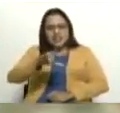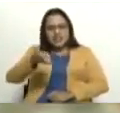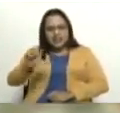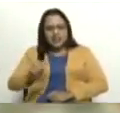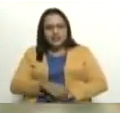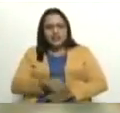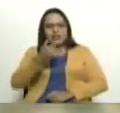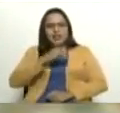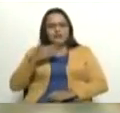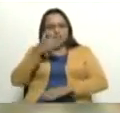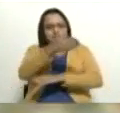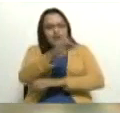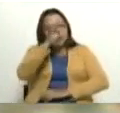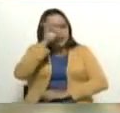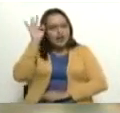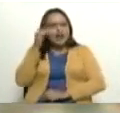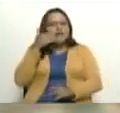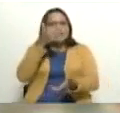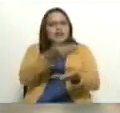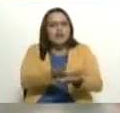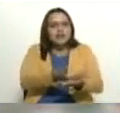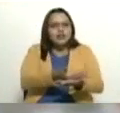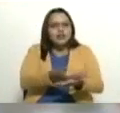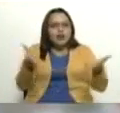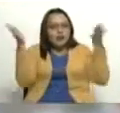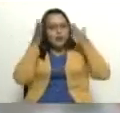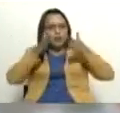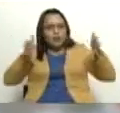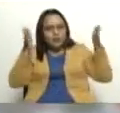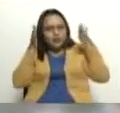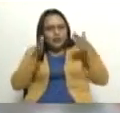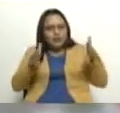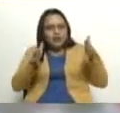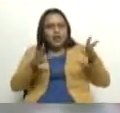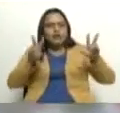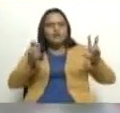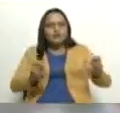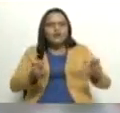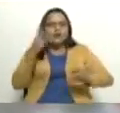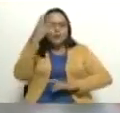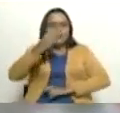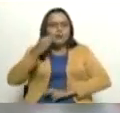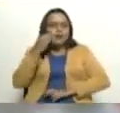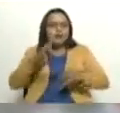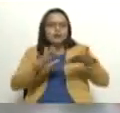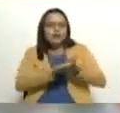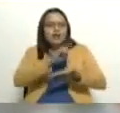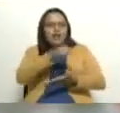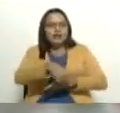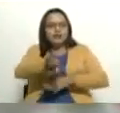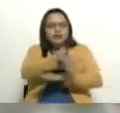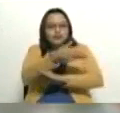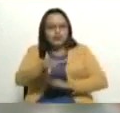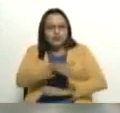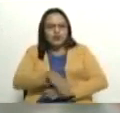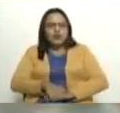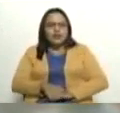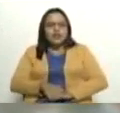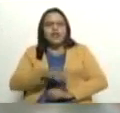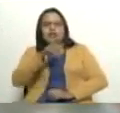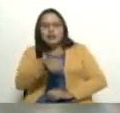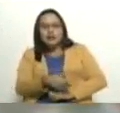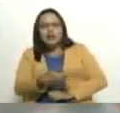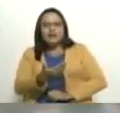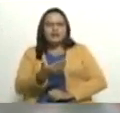acudieron a la fiscalía para solicitar que se oriente precisamente a las nuevas generaciones sobre este género musical y quizás los excesos